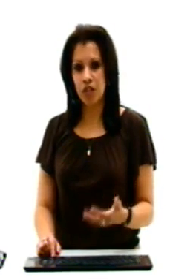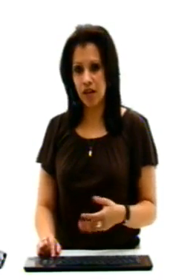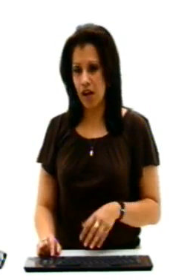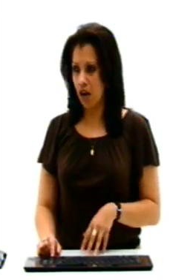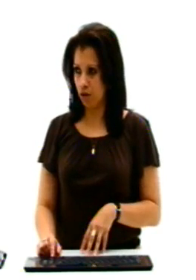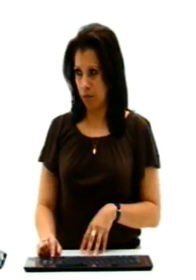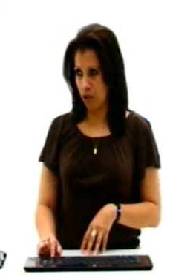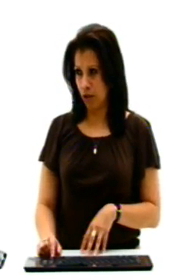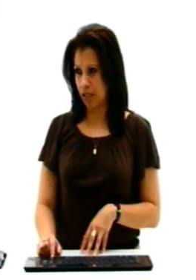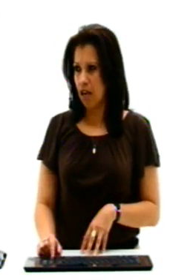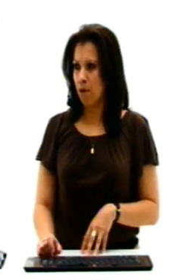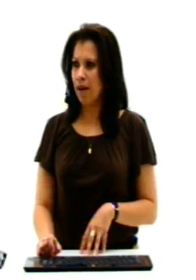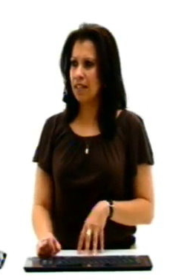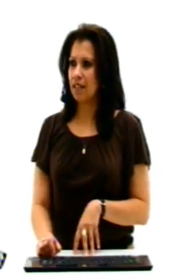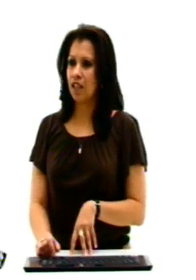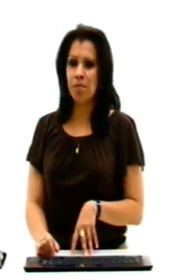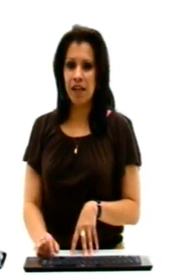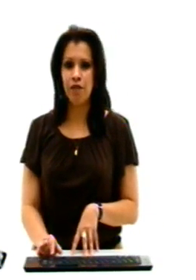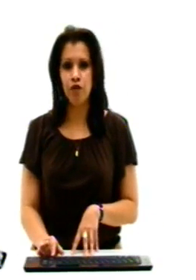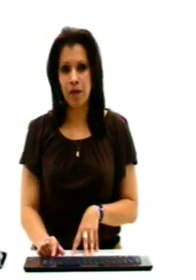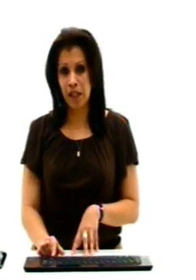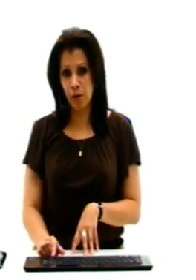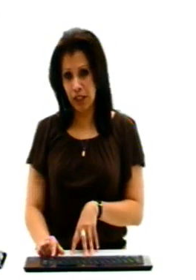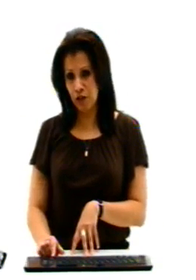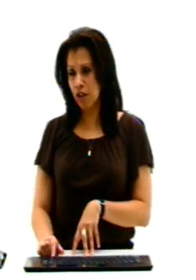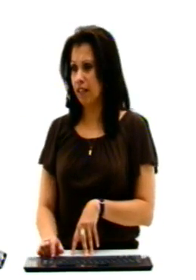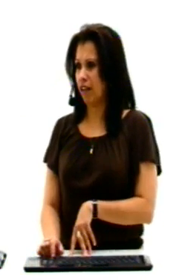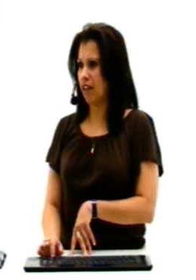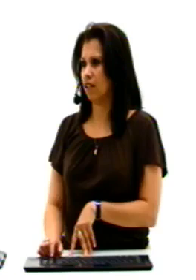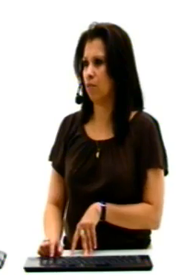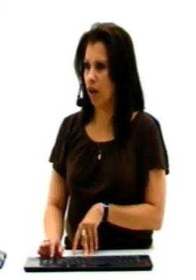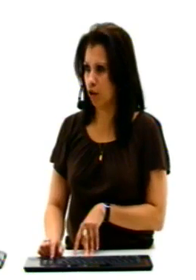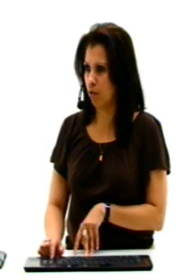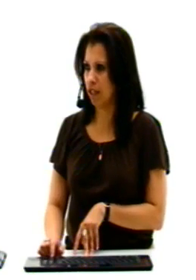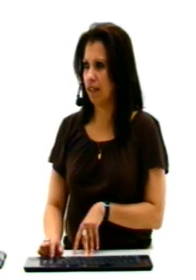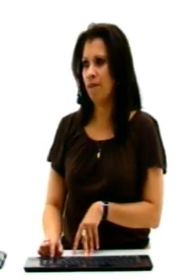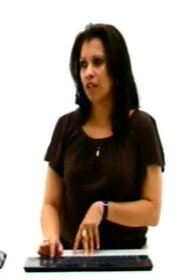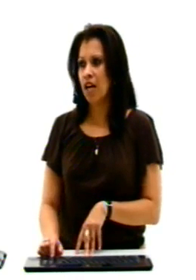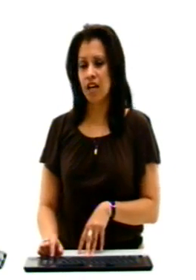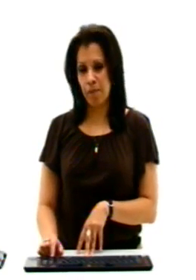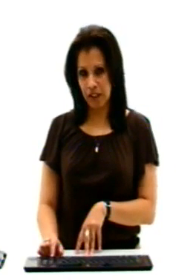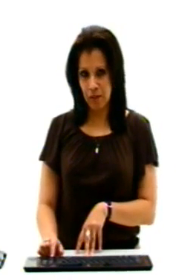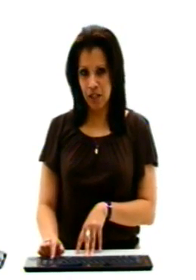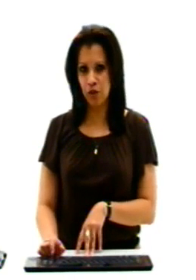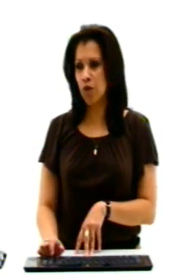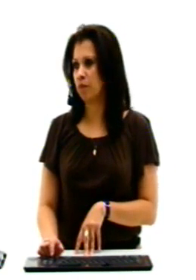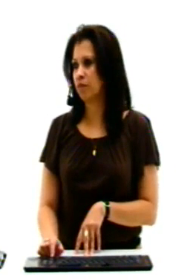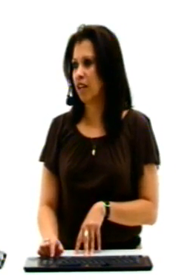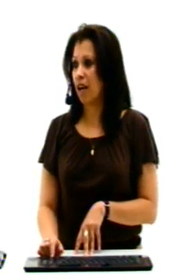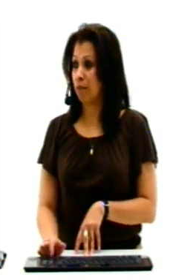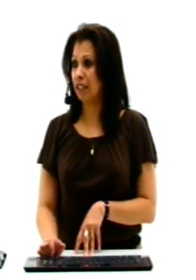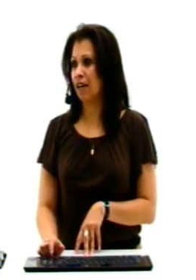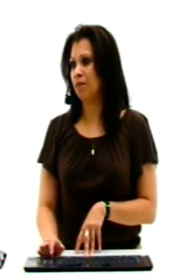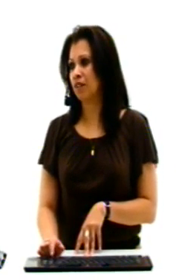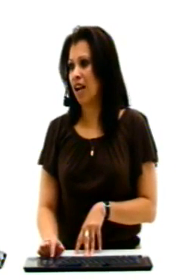producirle a los españoles pues van a existir varias formas de explotación entre ellas tenemos la encomienda el repartimiento